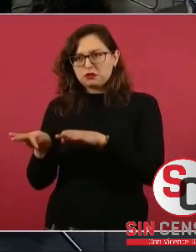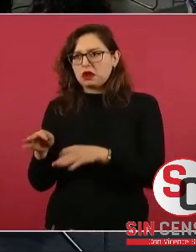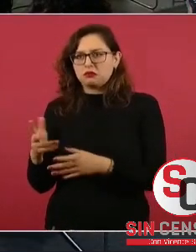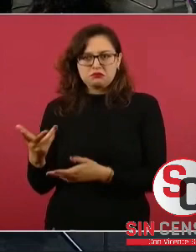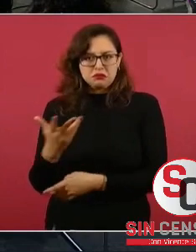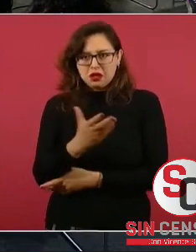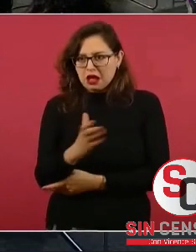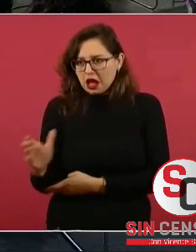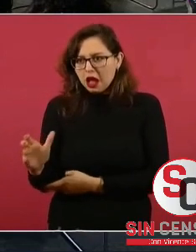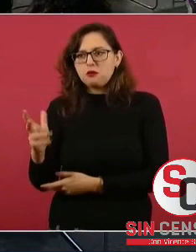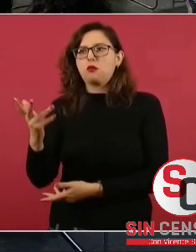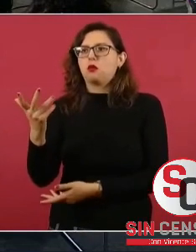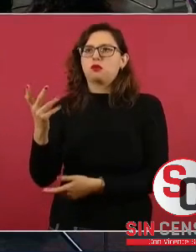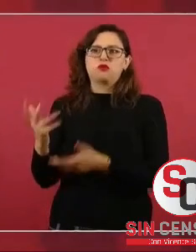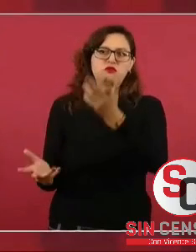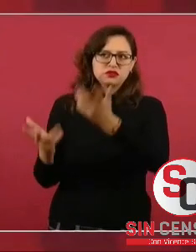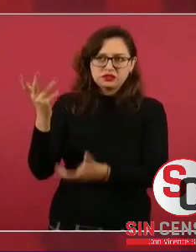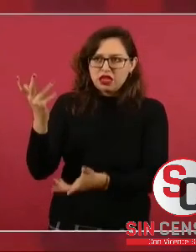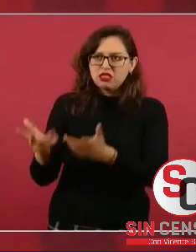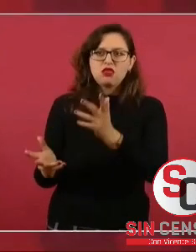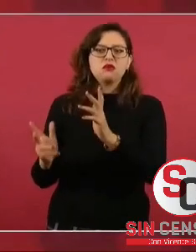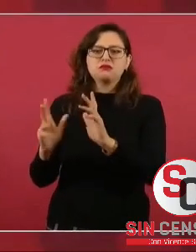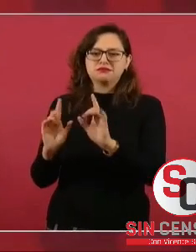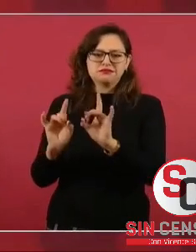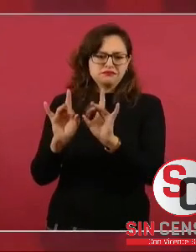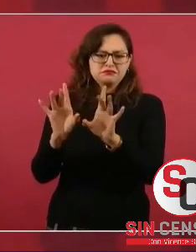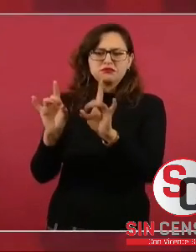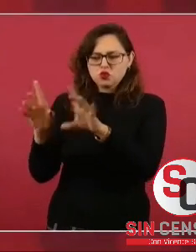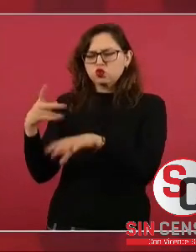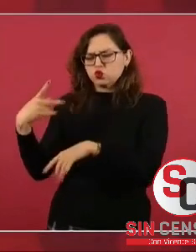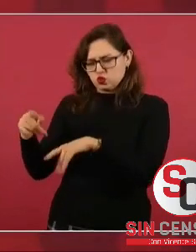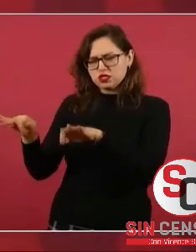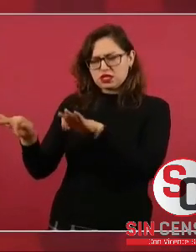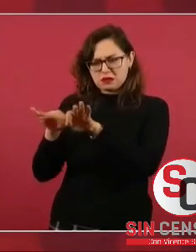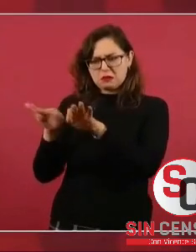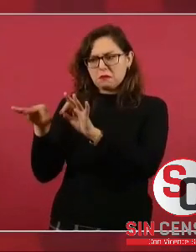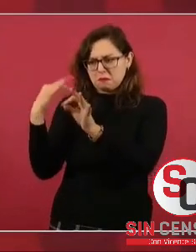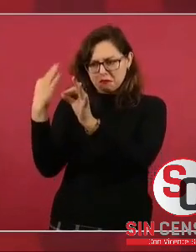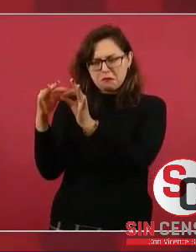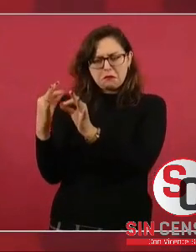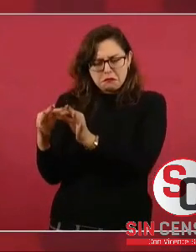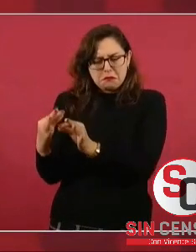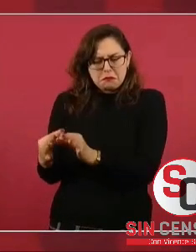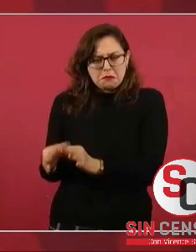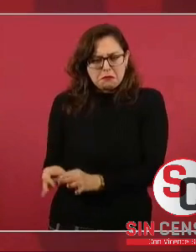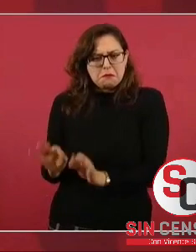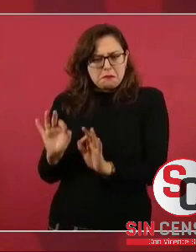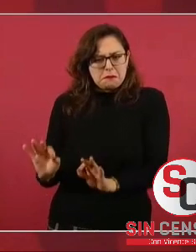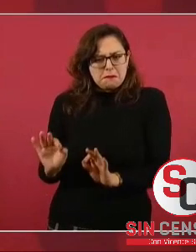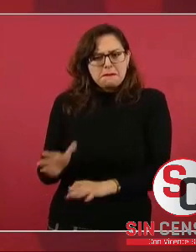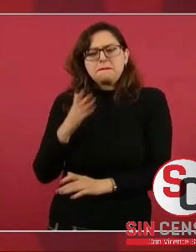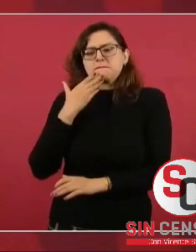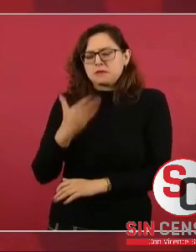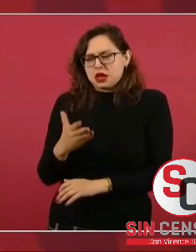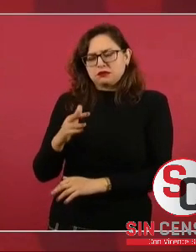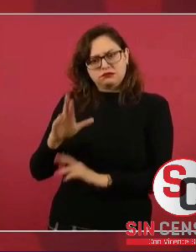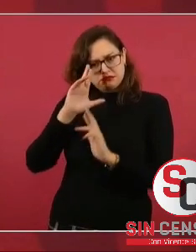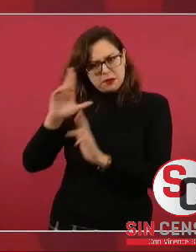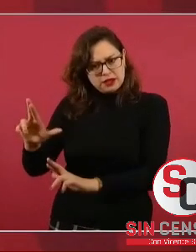forestales, los incendios, que así hacía esa labor, que era una gente muy